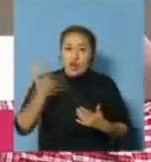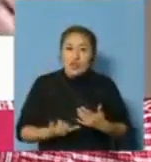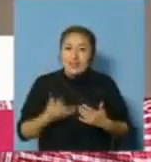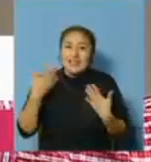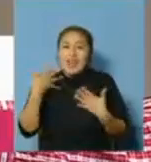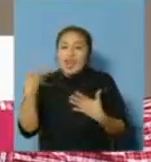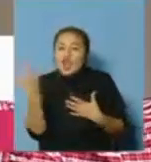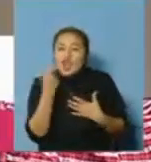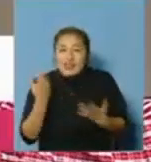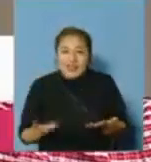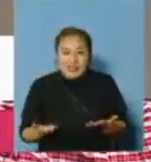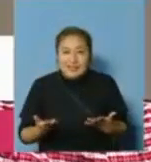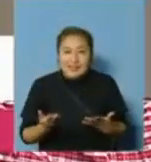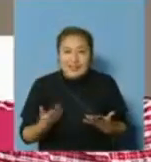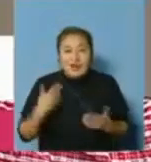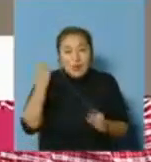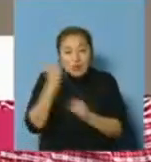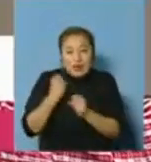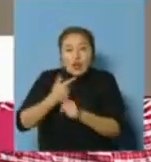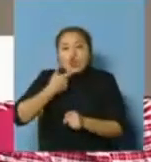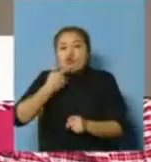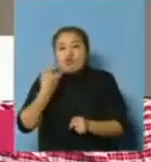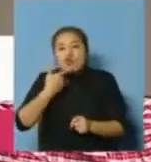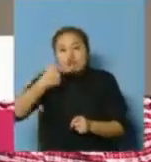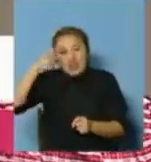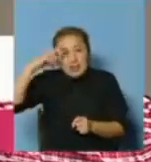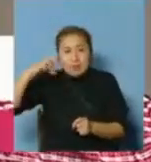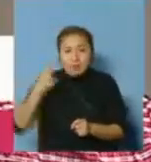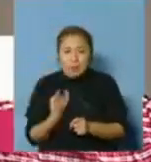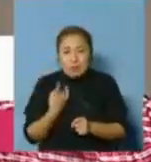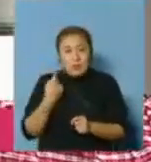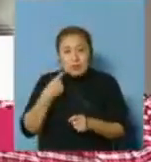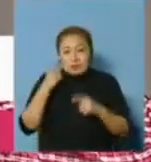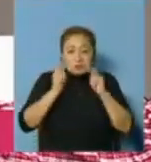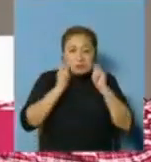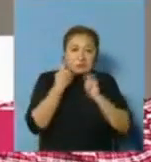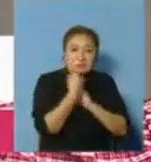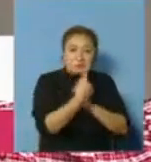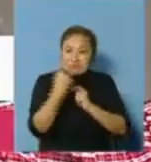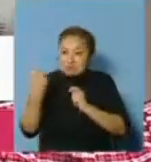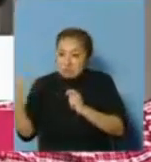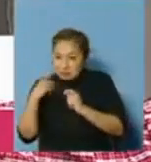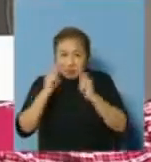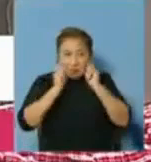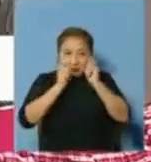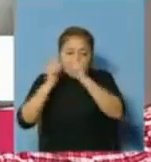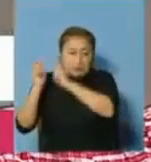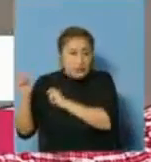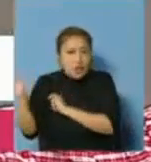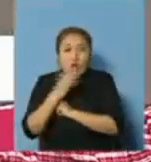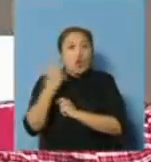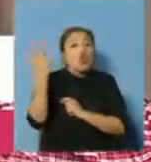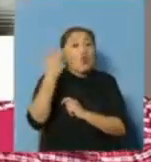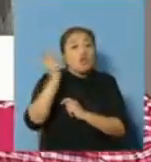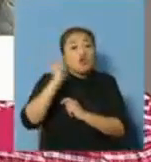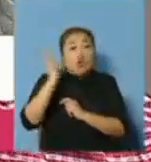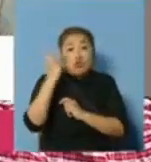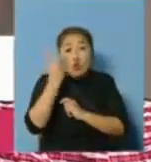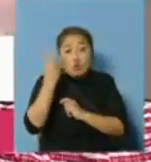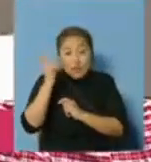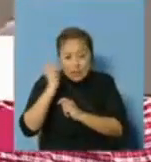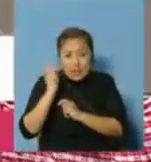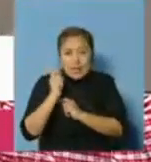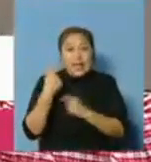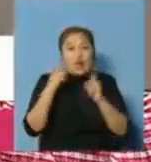que aprovechar y no solamente muestra bajo la susepu personalmente hemos recorrido toda la provincia durante dos meses hemos puesto